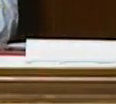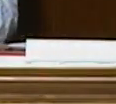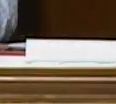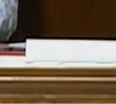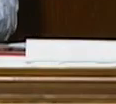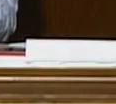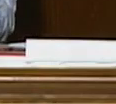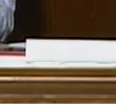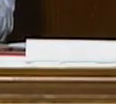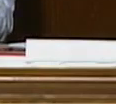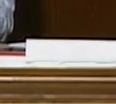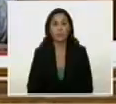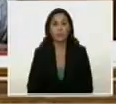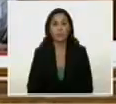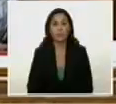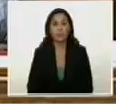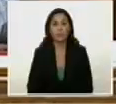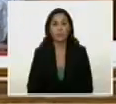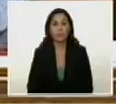El acuerdo.